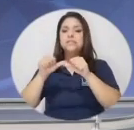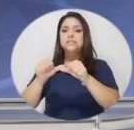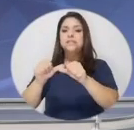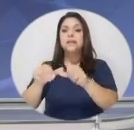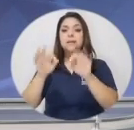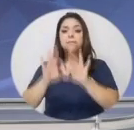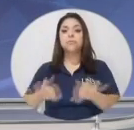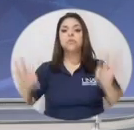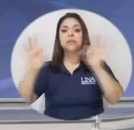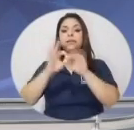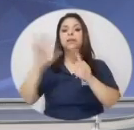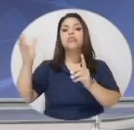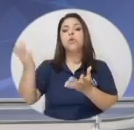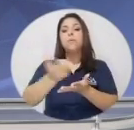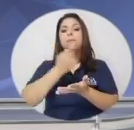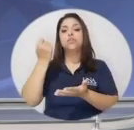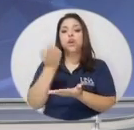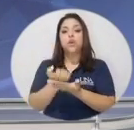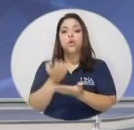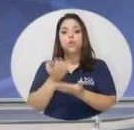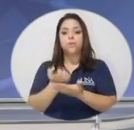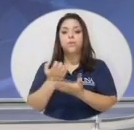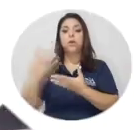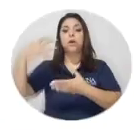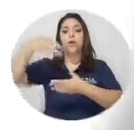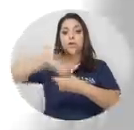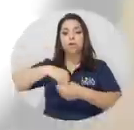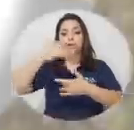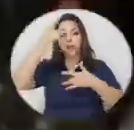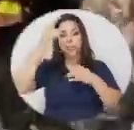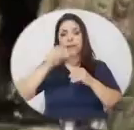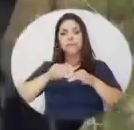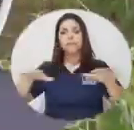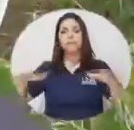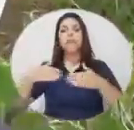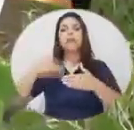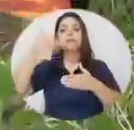económica interna dentro de la pandemia y después de ella.